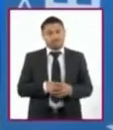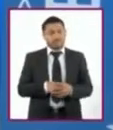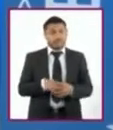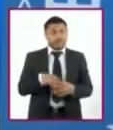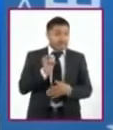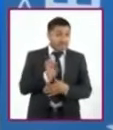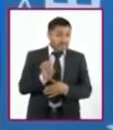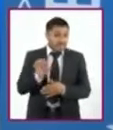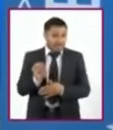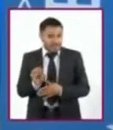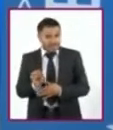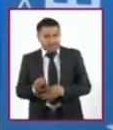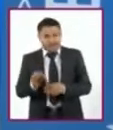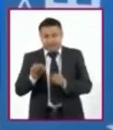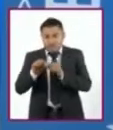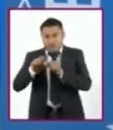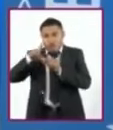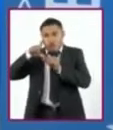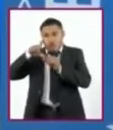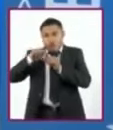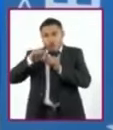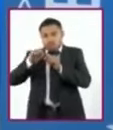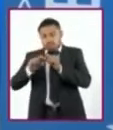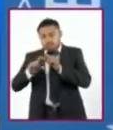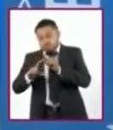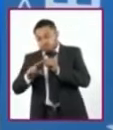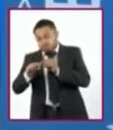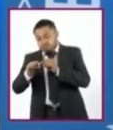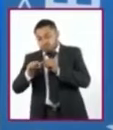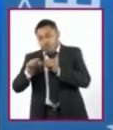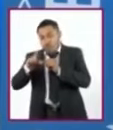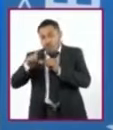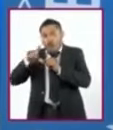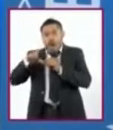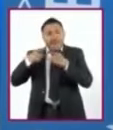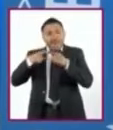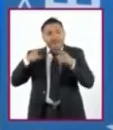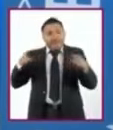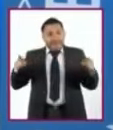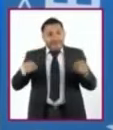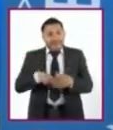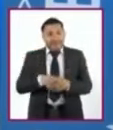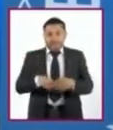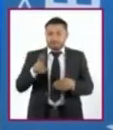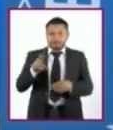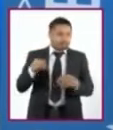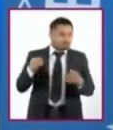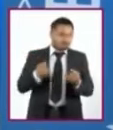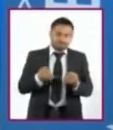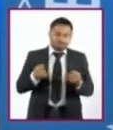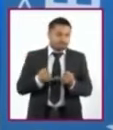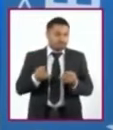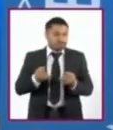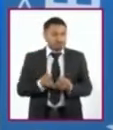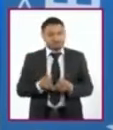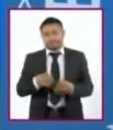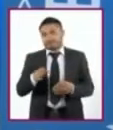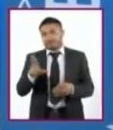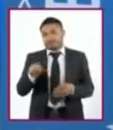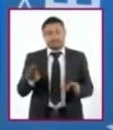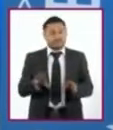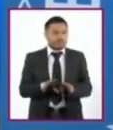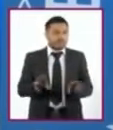tanto, como las medidas entre los objetos a partir del eje de simetría no son las mismas, no podemos